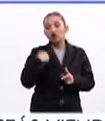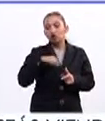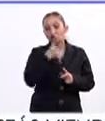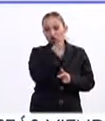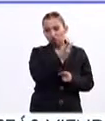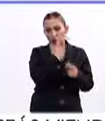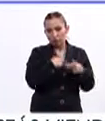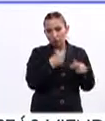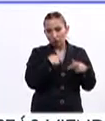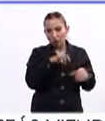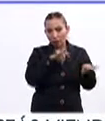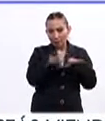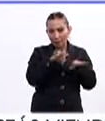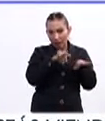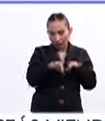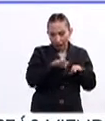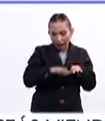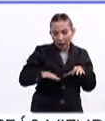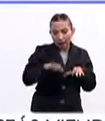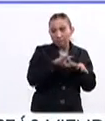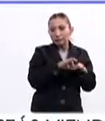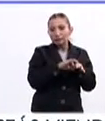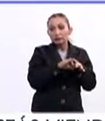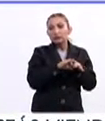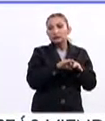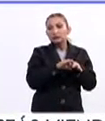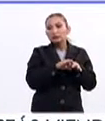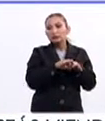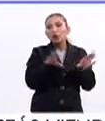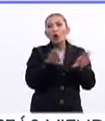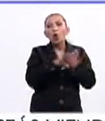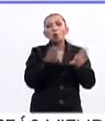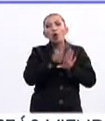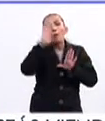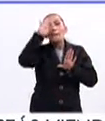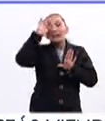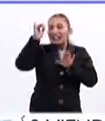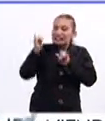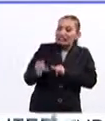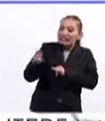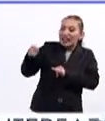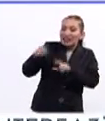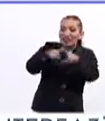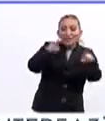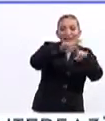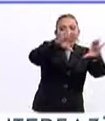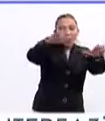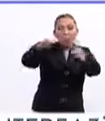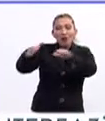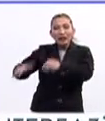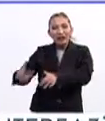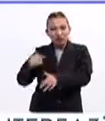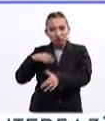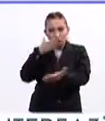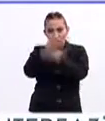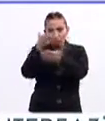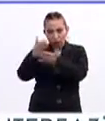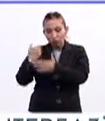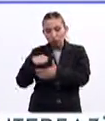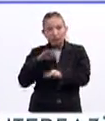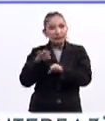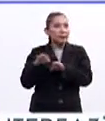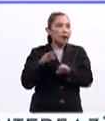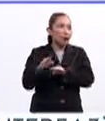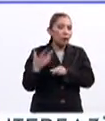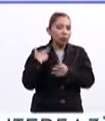somos 2 personas trabajando en cómo se piensa la identidad en las diferentes comunidades en las que trabajamos. Nosotros